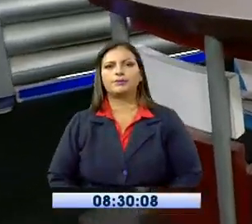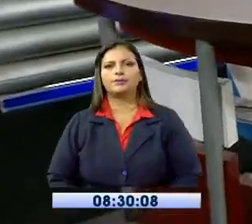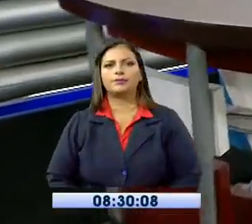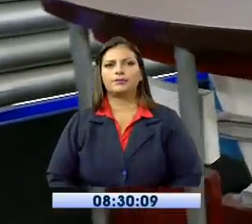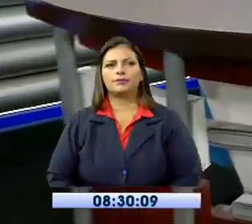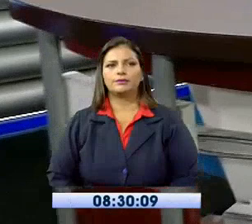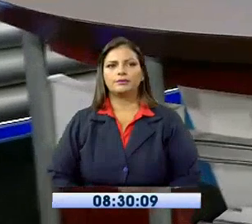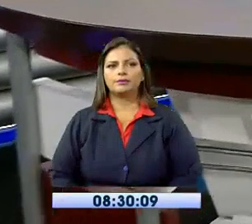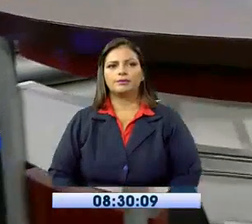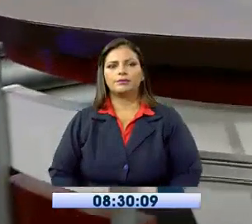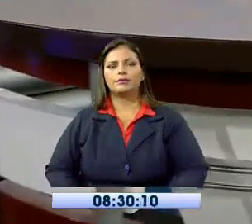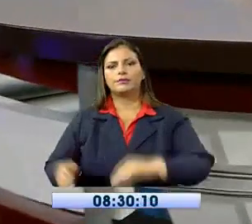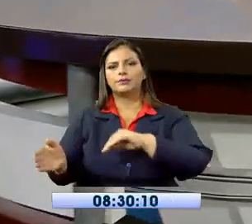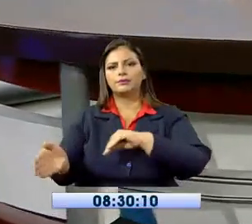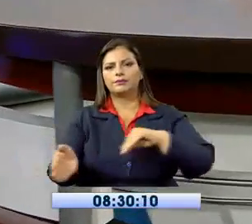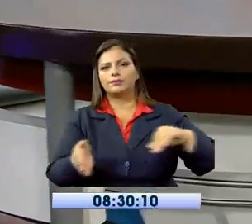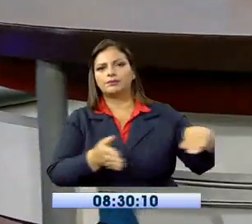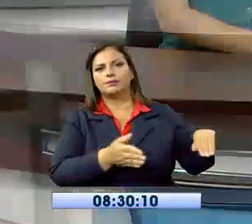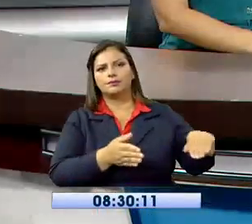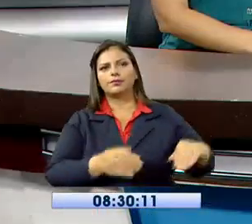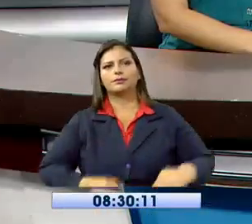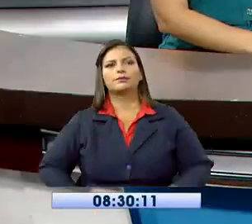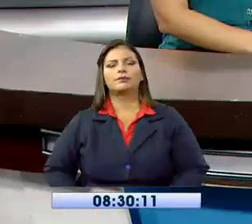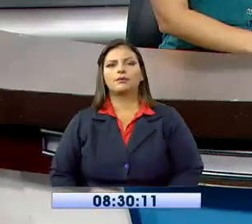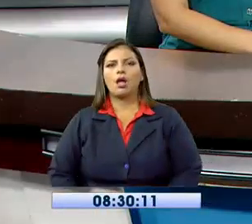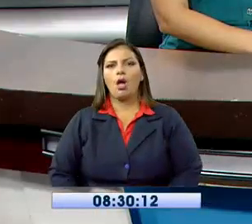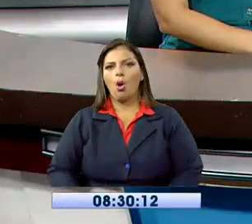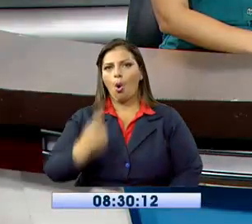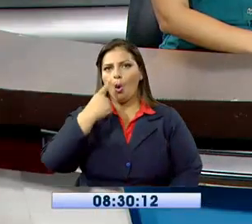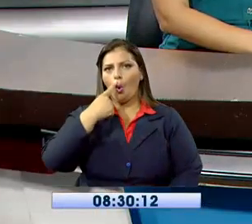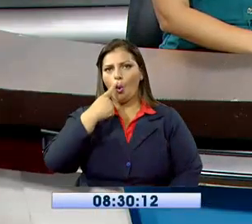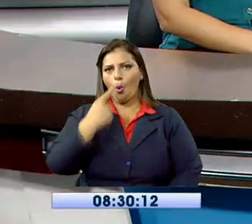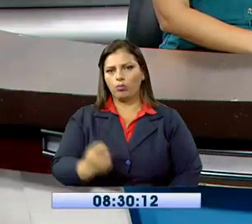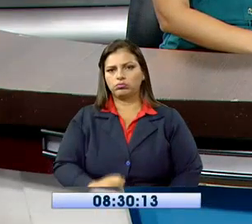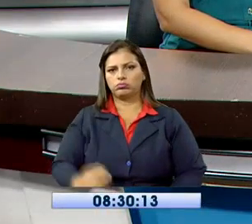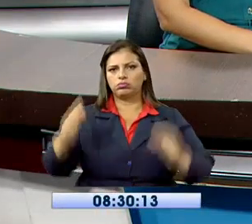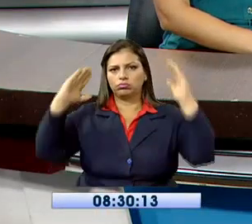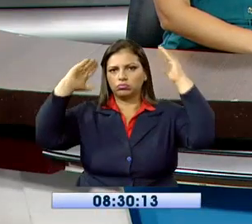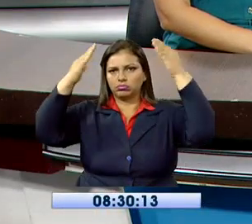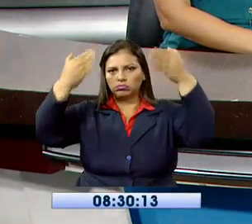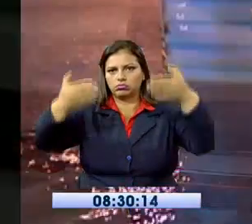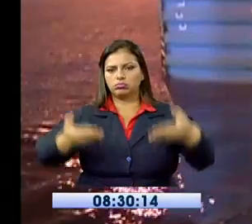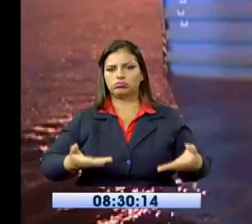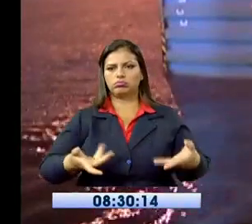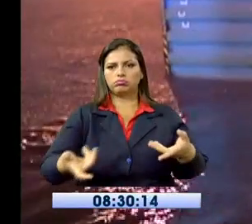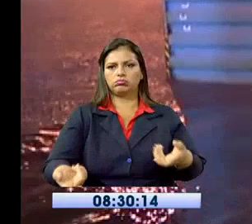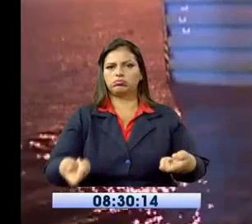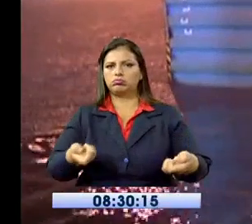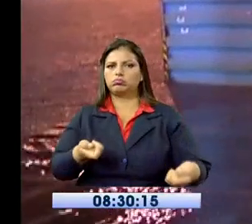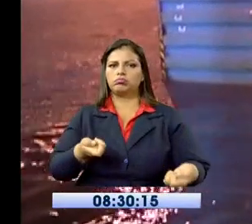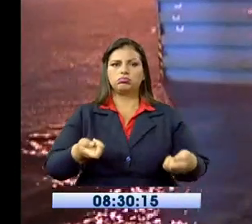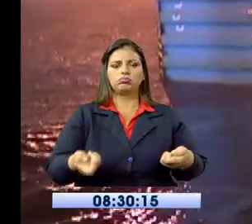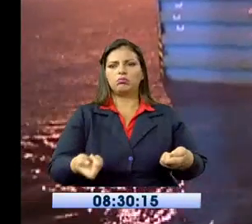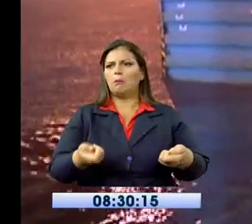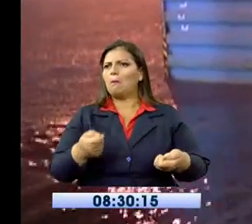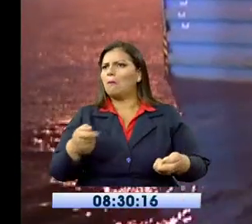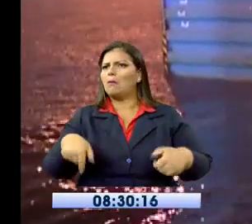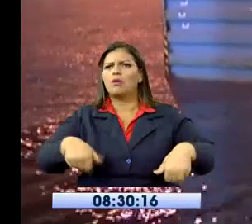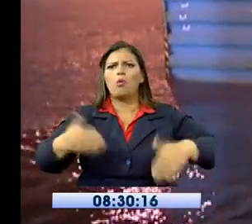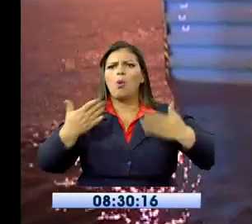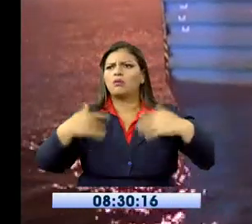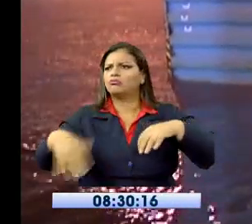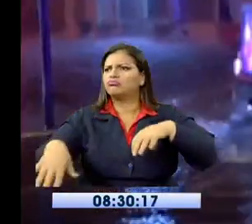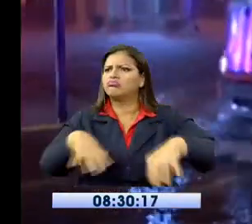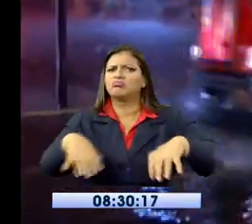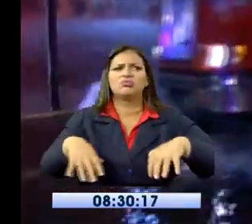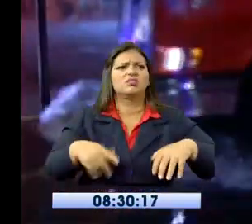Debido a un problema de orientación, es decir, que se perdió en la ciudad, el conductor de un tráiler no calculó al pasar por debajo